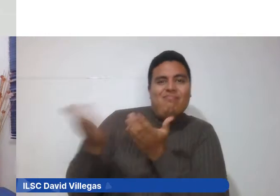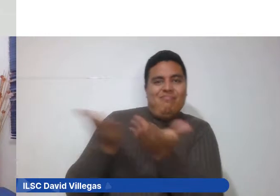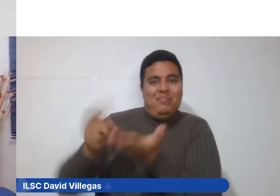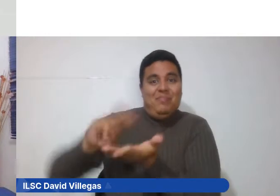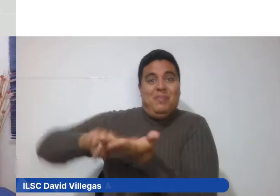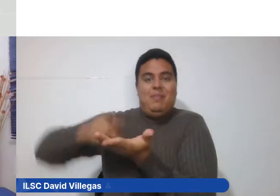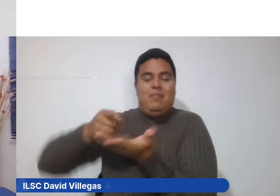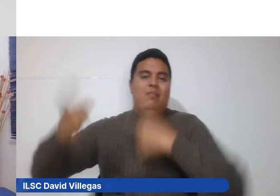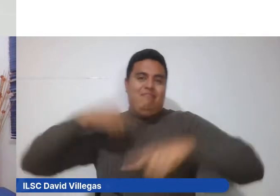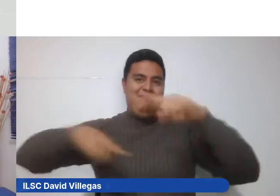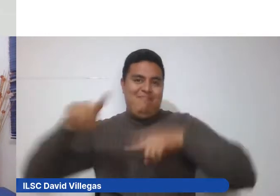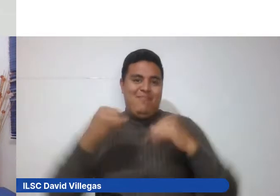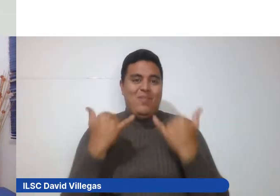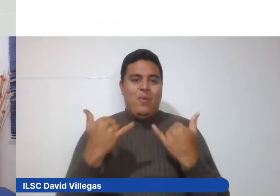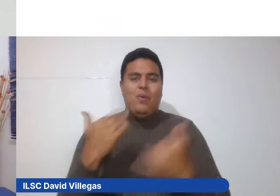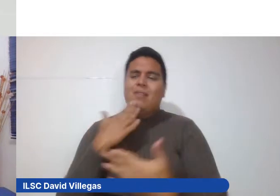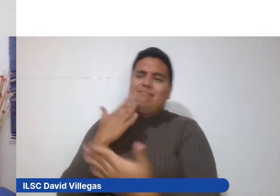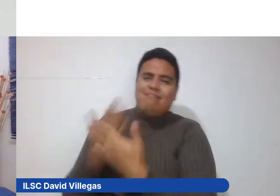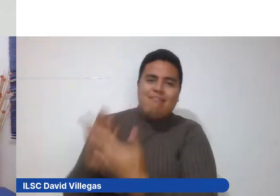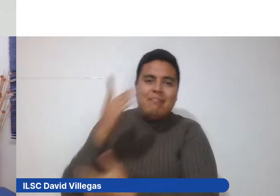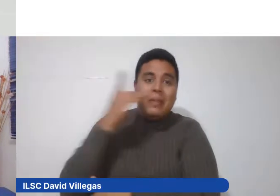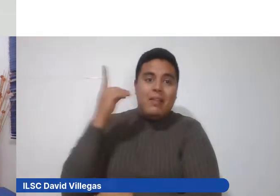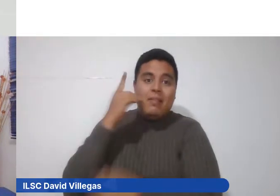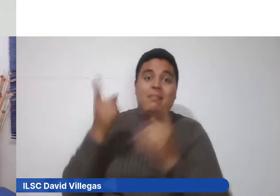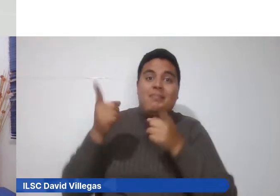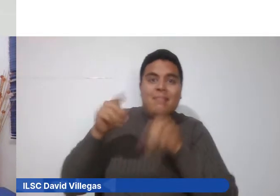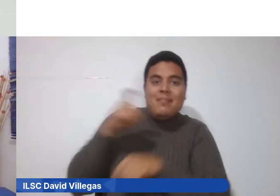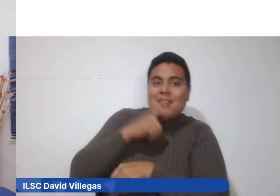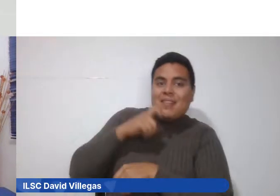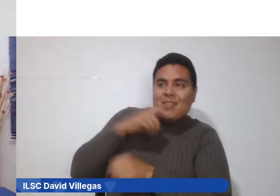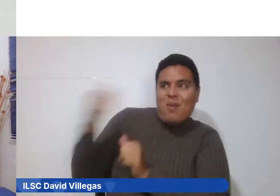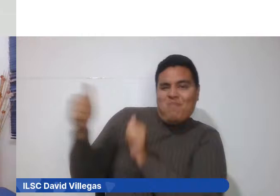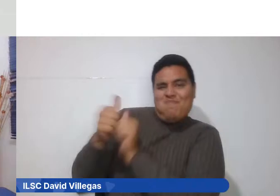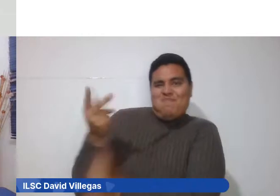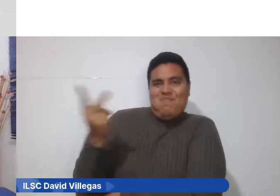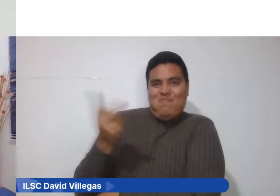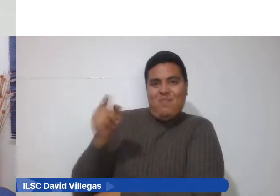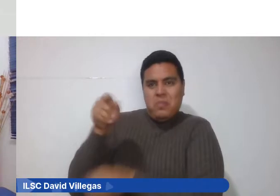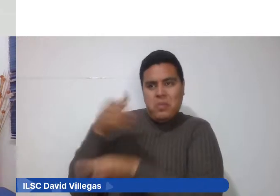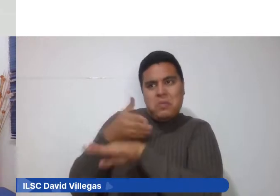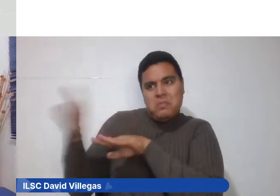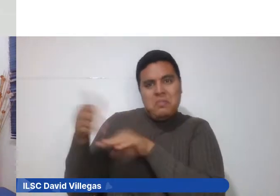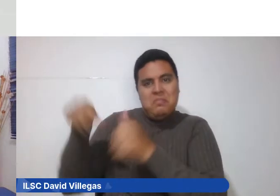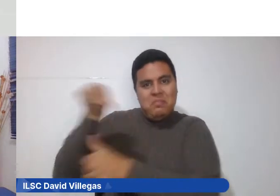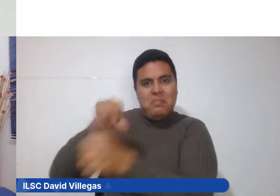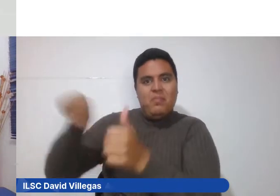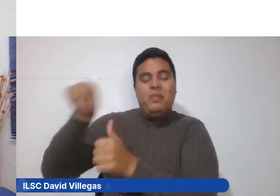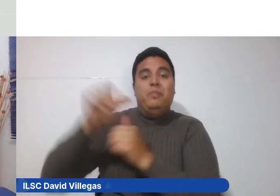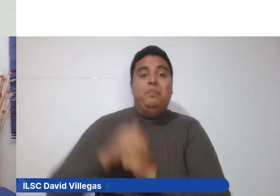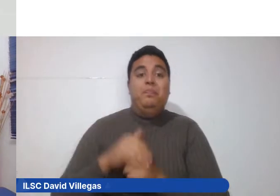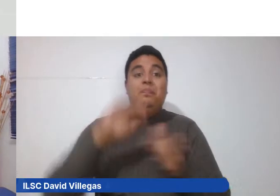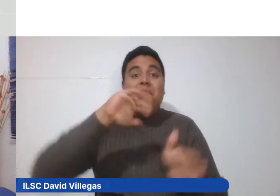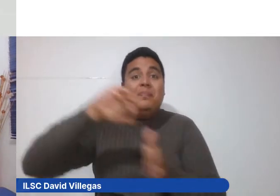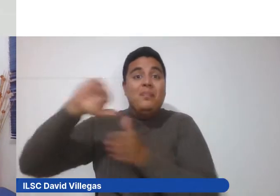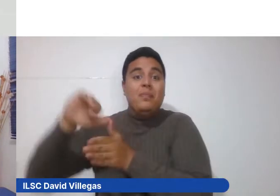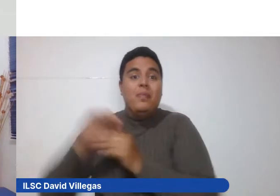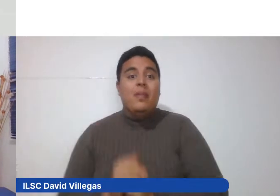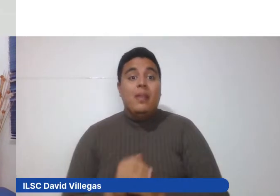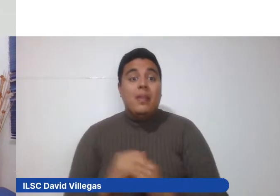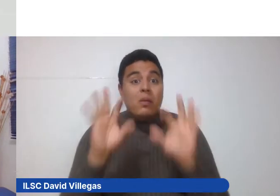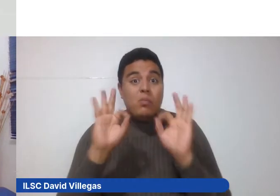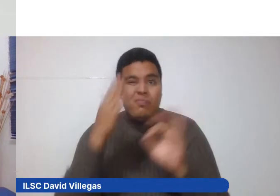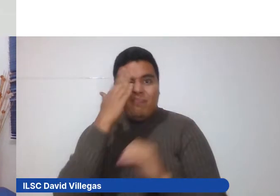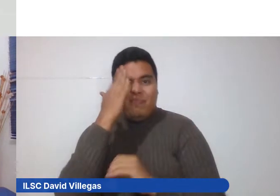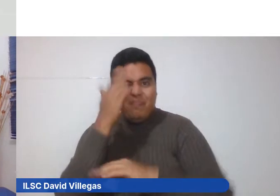hoy. Muchísimas gracias a David, también con Gabriela Rizzo, que nos acompañará en un momento. Bueno, y para dar inicio, o mejor, antes de dar inicio a